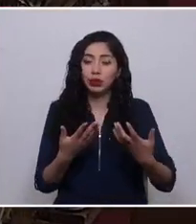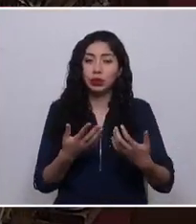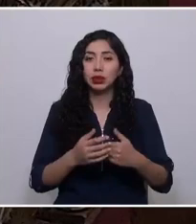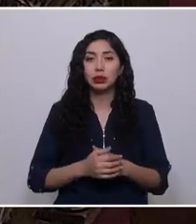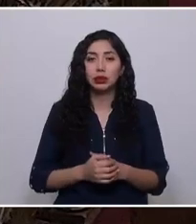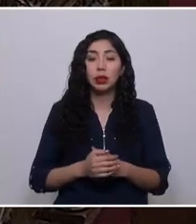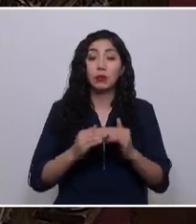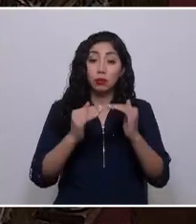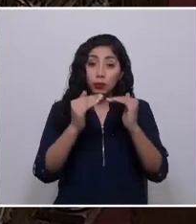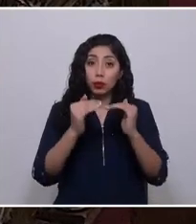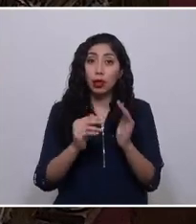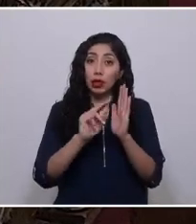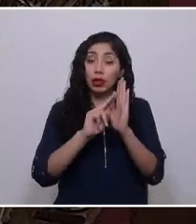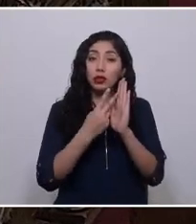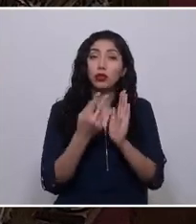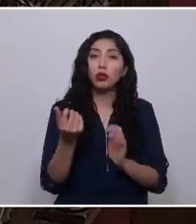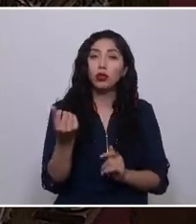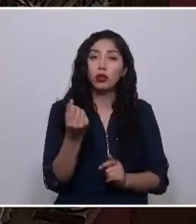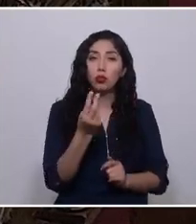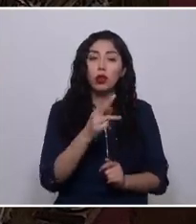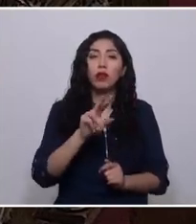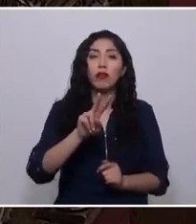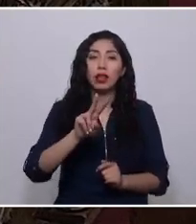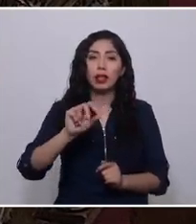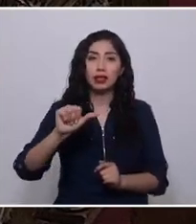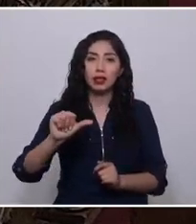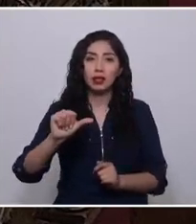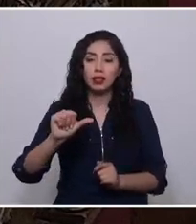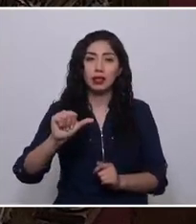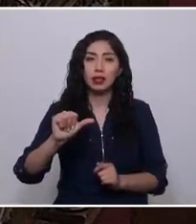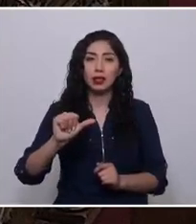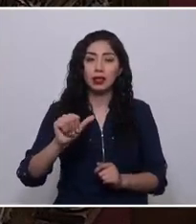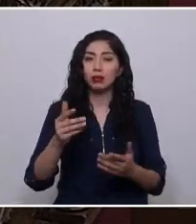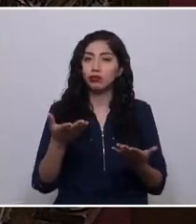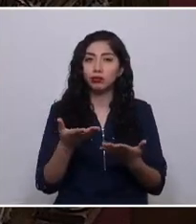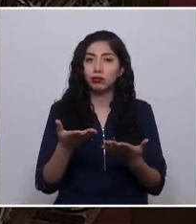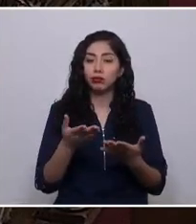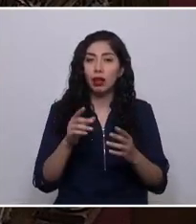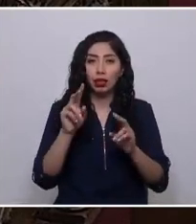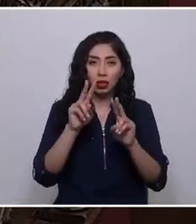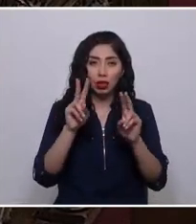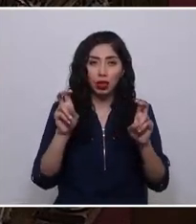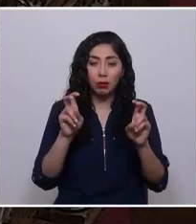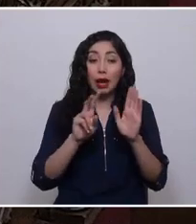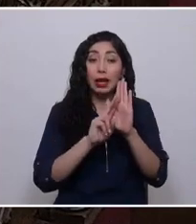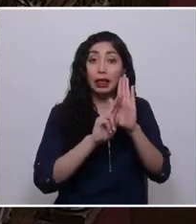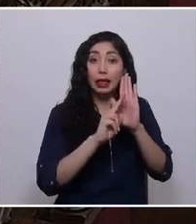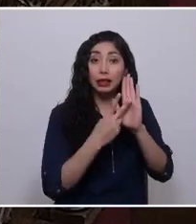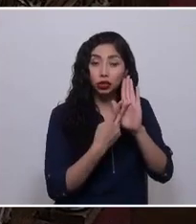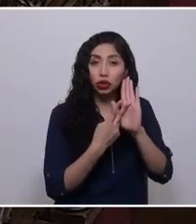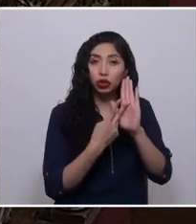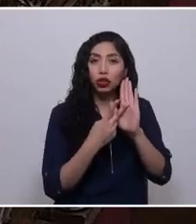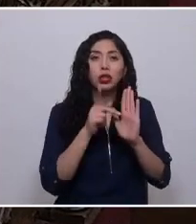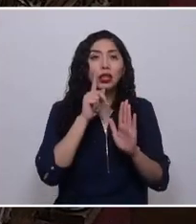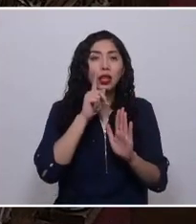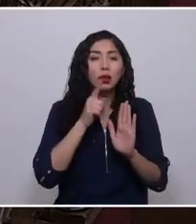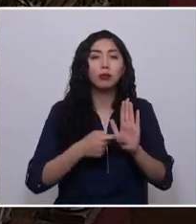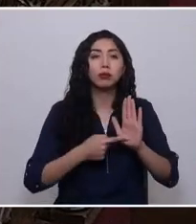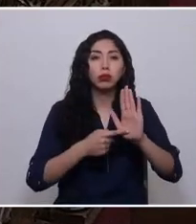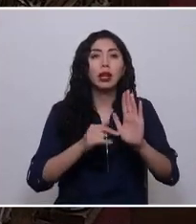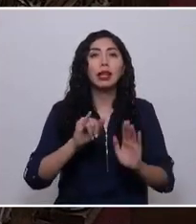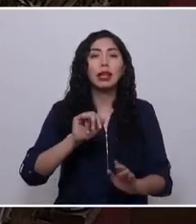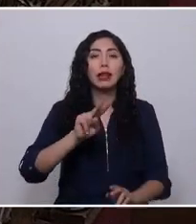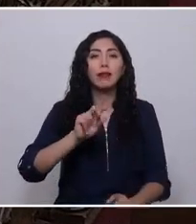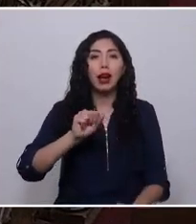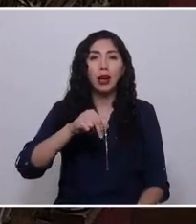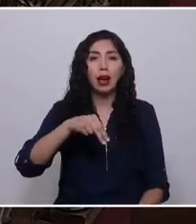Pasamos a la indicación número 26, que corresponde a una indicación de la convencional Ivana